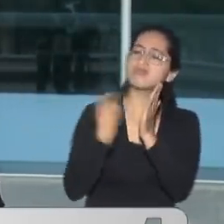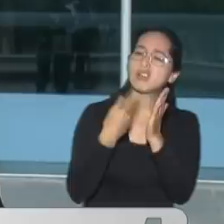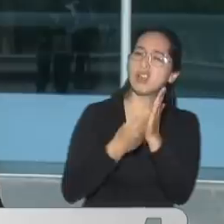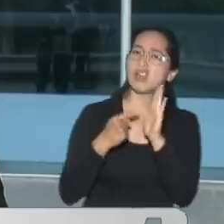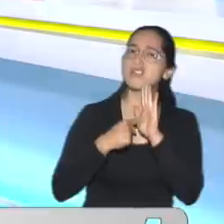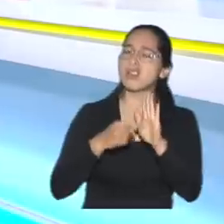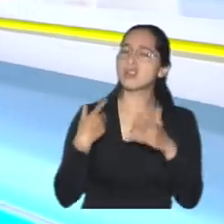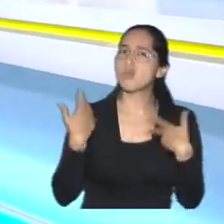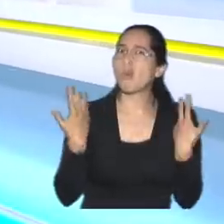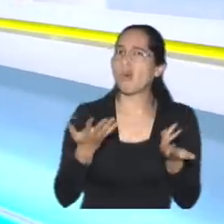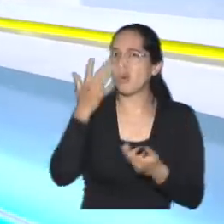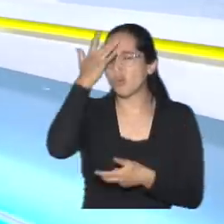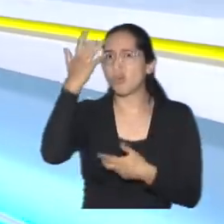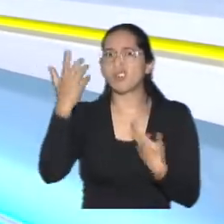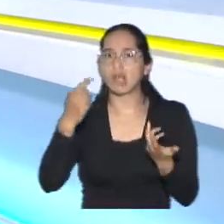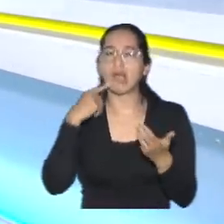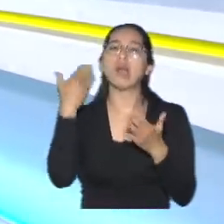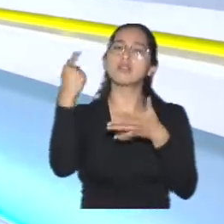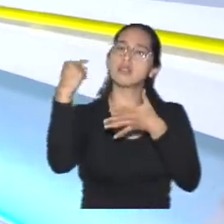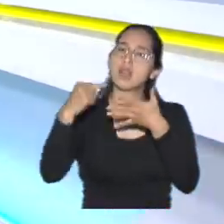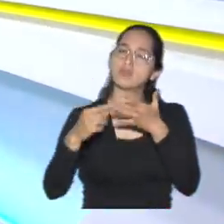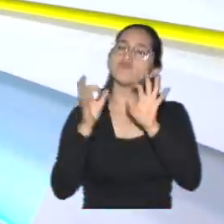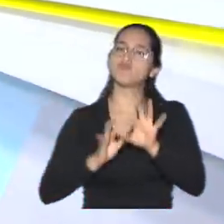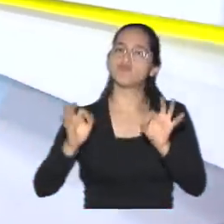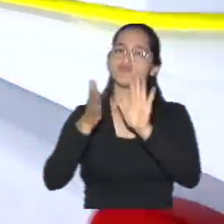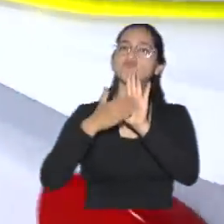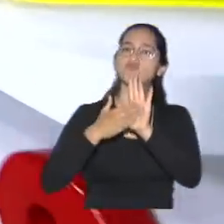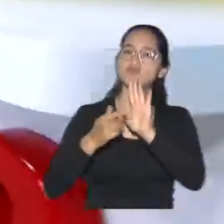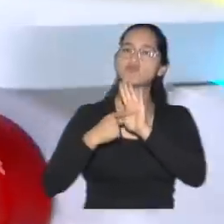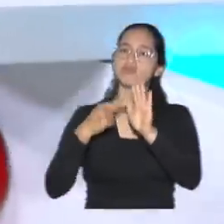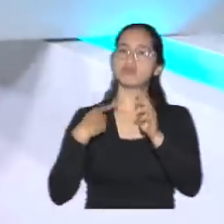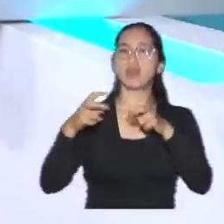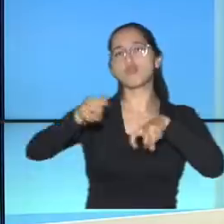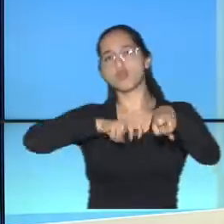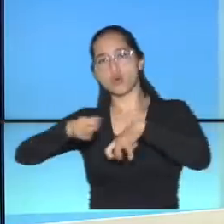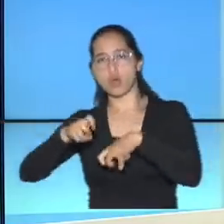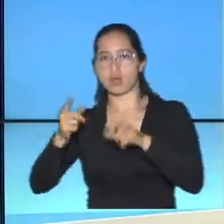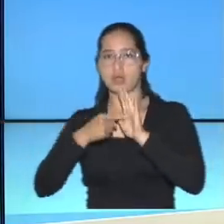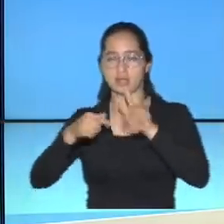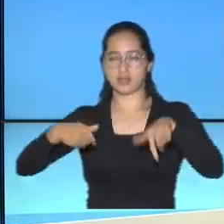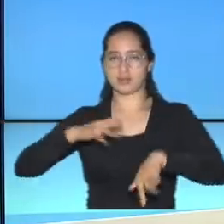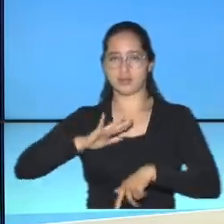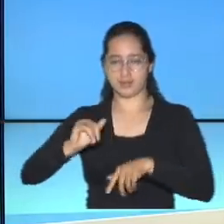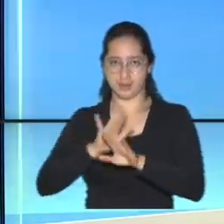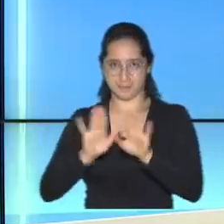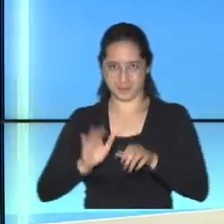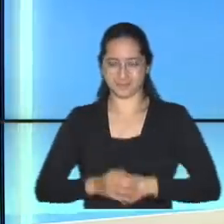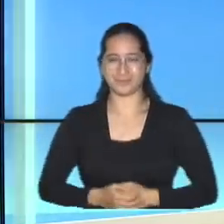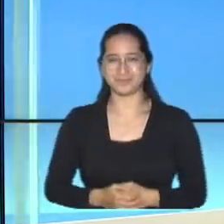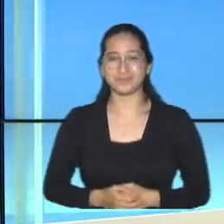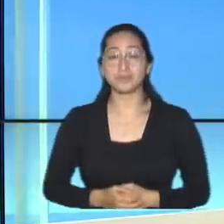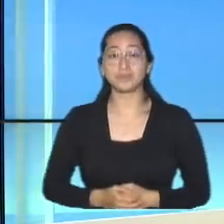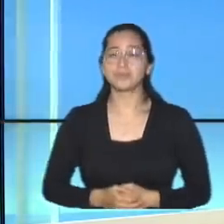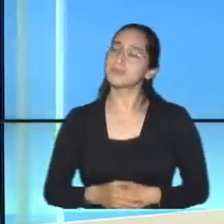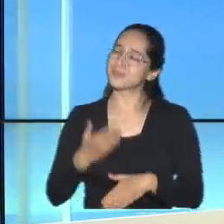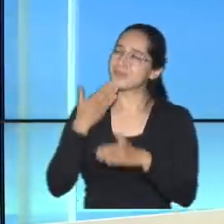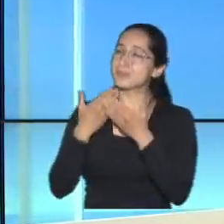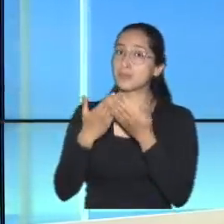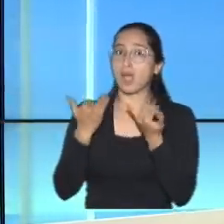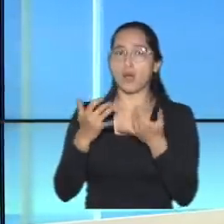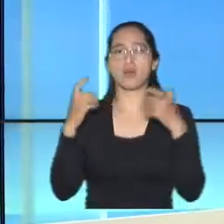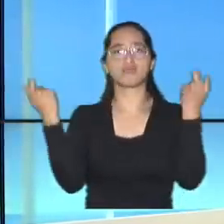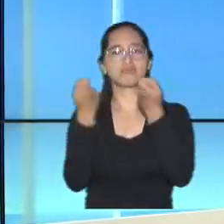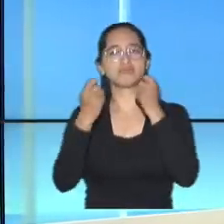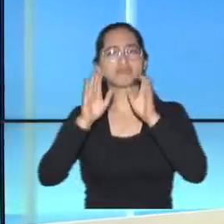ahora la información desde Cali. Sebastián Bedoya, Noticentro 1, CMI. Sebastián, gracias. Y con esta información vamos a hacer una breve pausa, pero